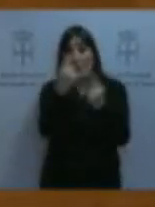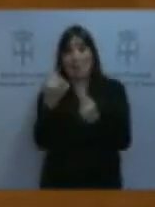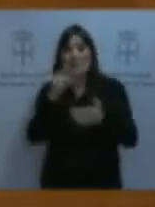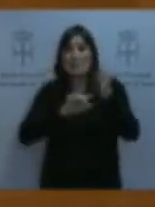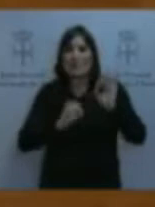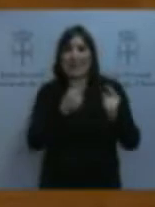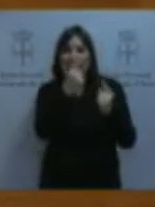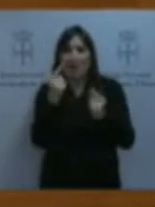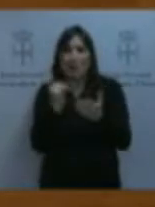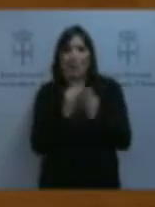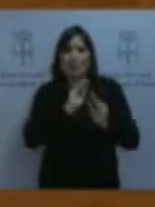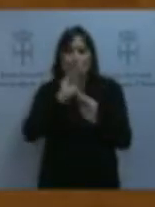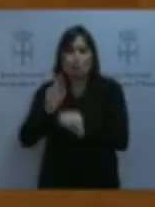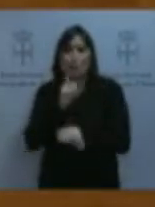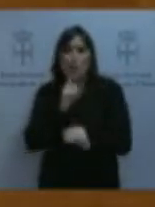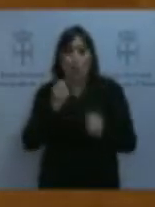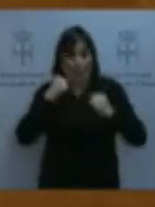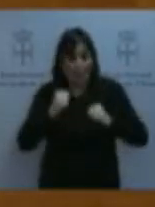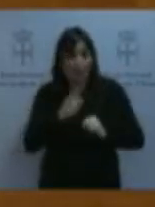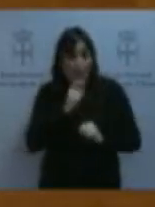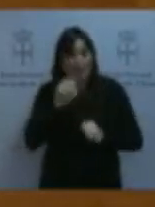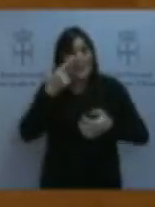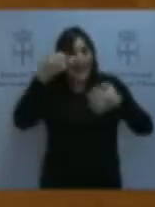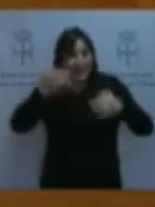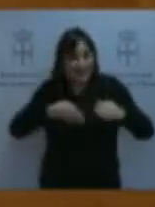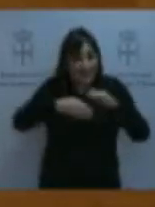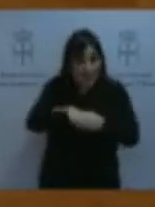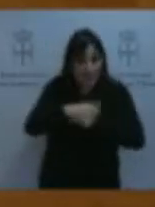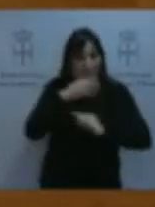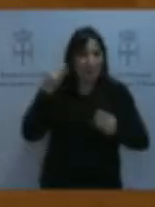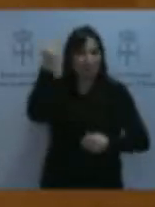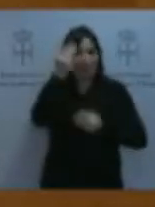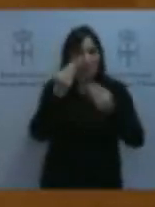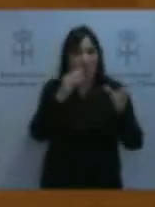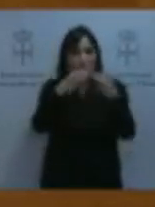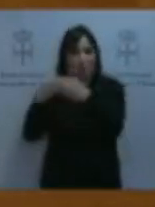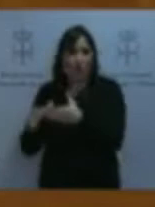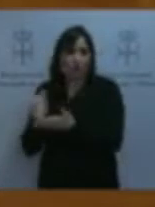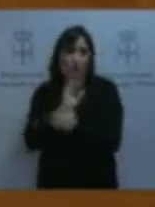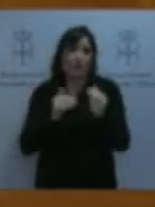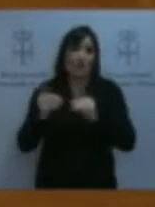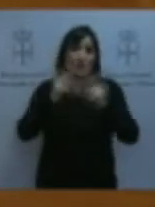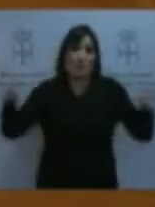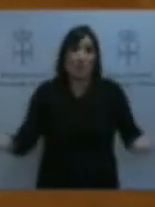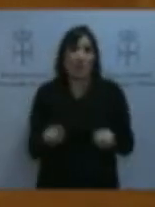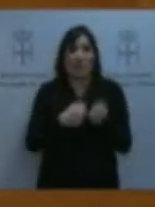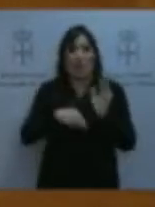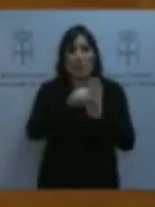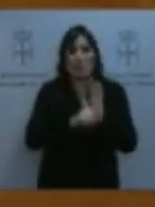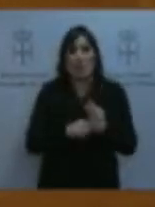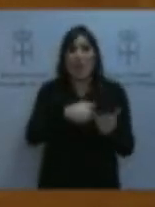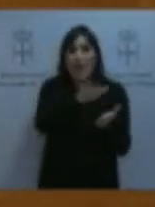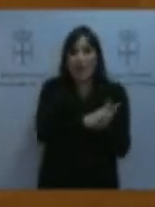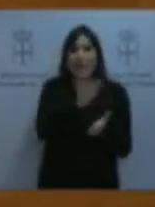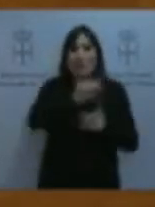garantizar acceso a las deliberaciones de todos los órganos colegiados por medio de la publicación de las actas, publicar todos los ejercicios y pruebas